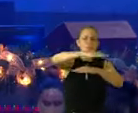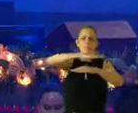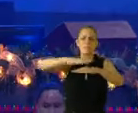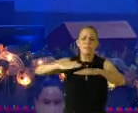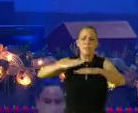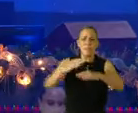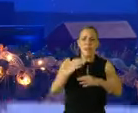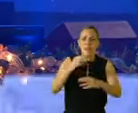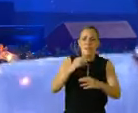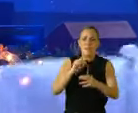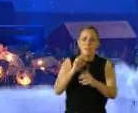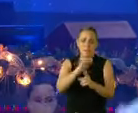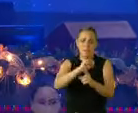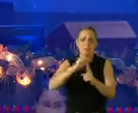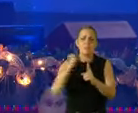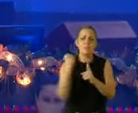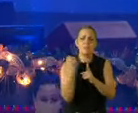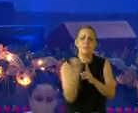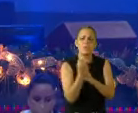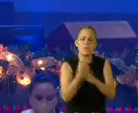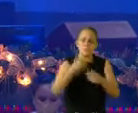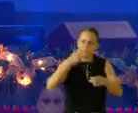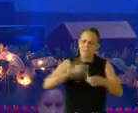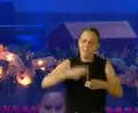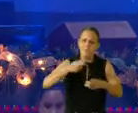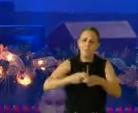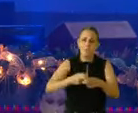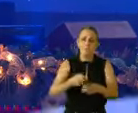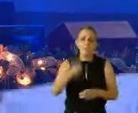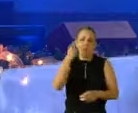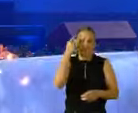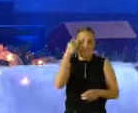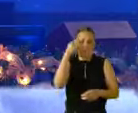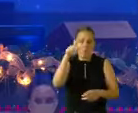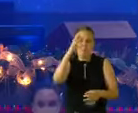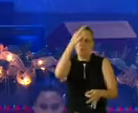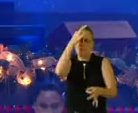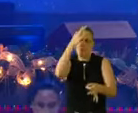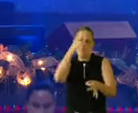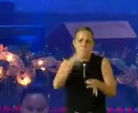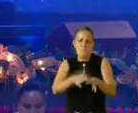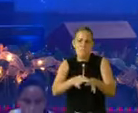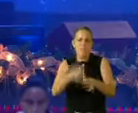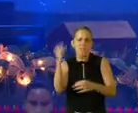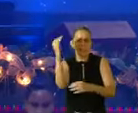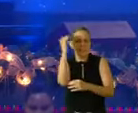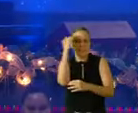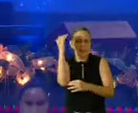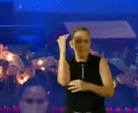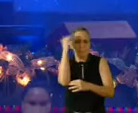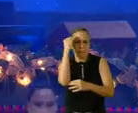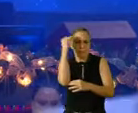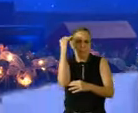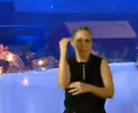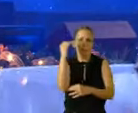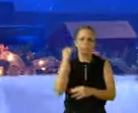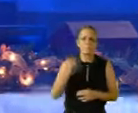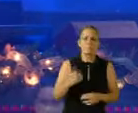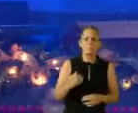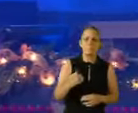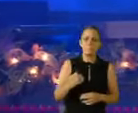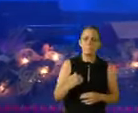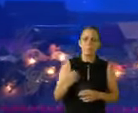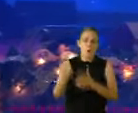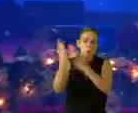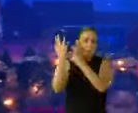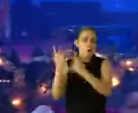por encima de la adversidad, es pues la fe, la certeza, la garantía de lo que se espera. ¿Dónde está la iglesia? Vamos,